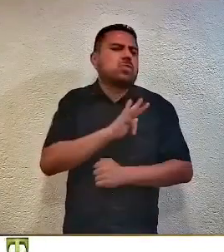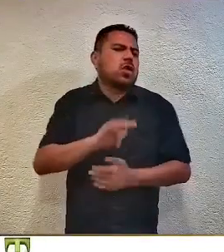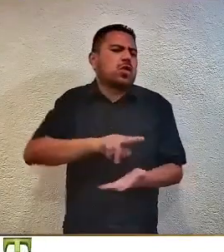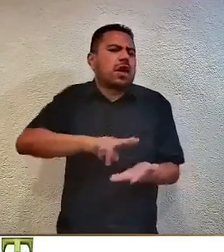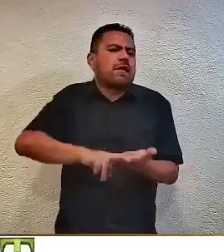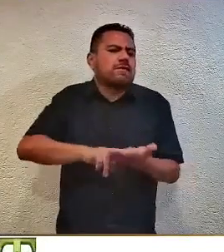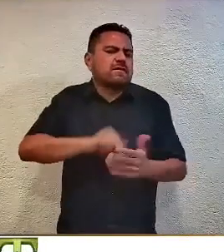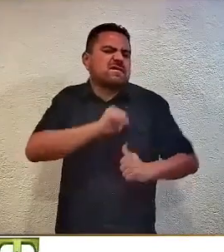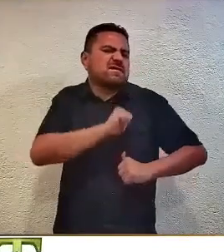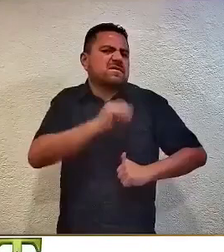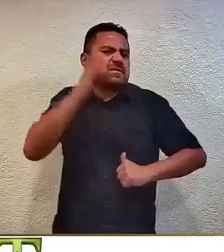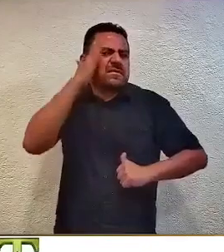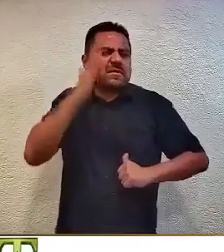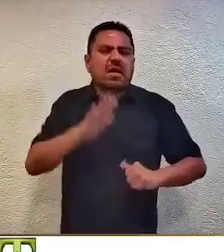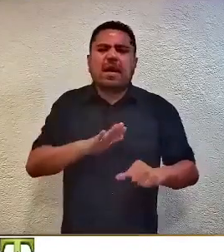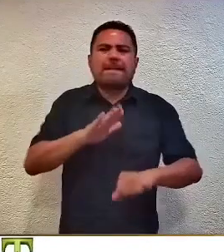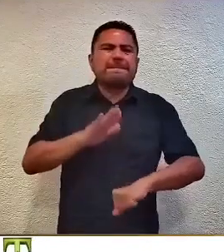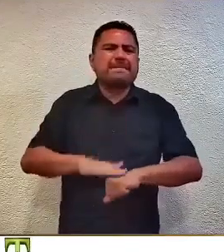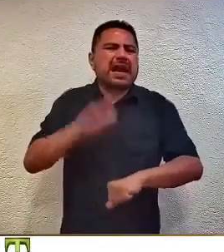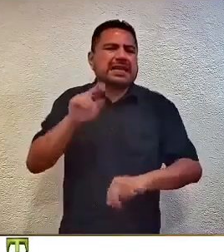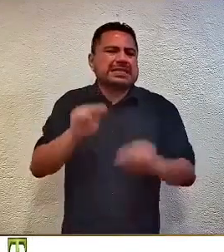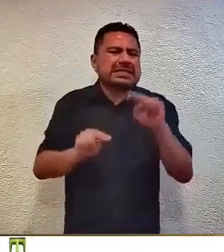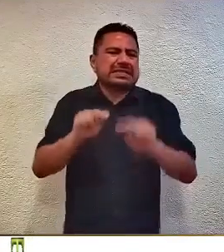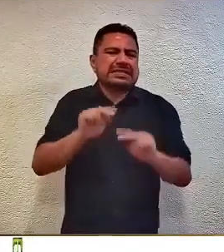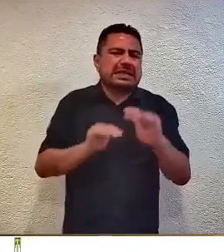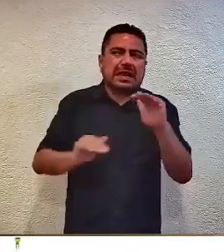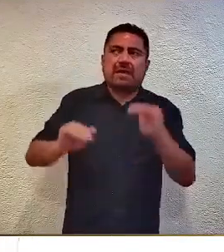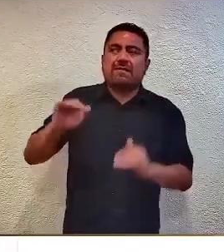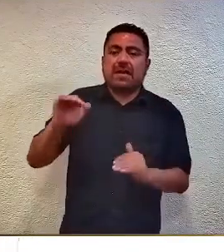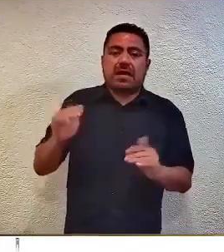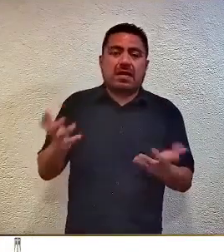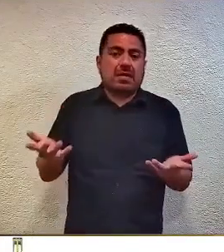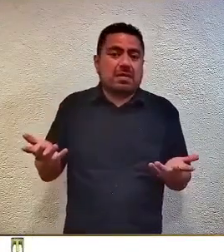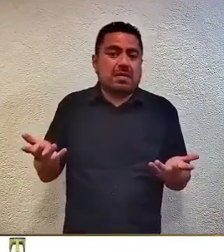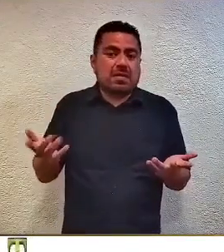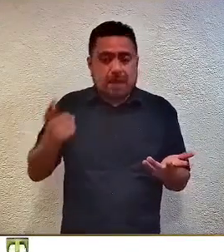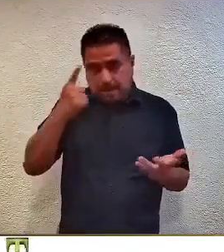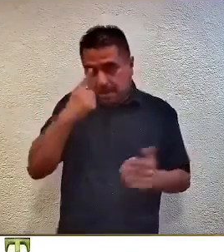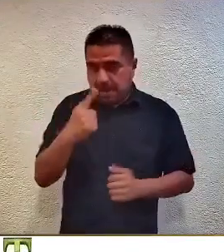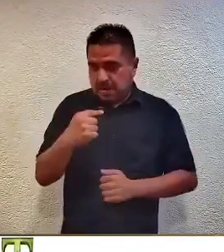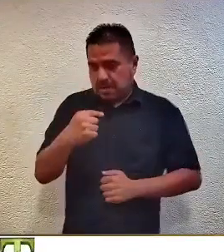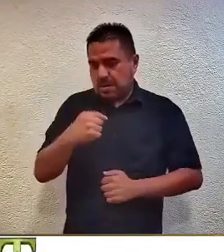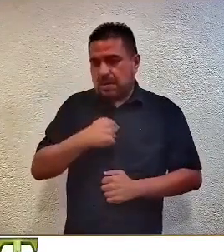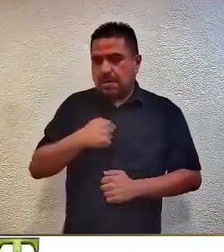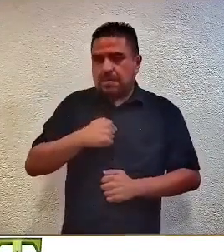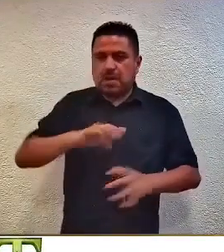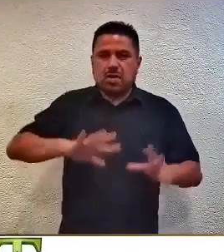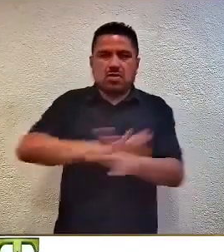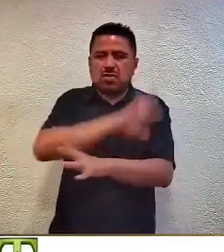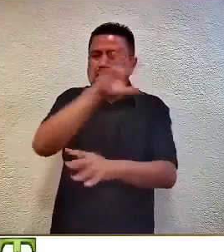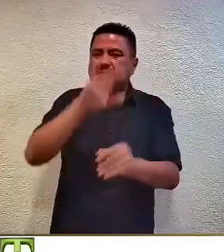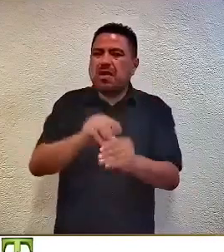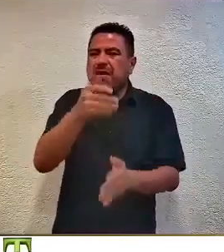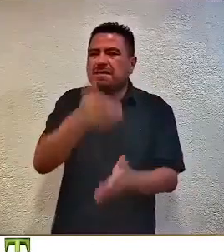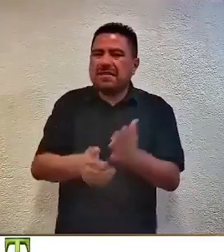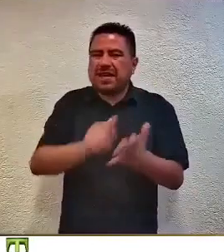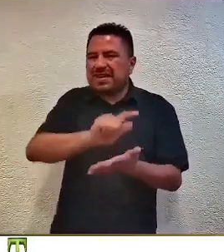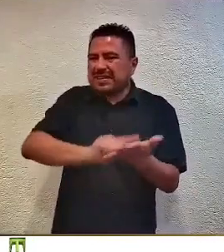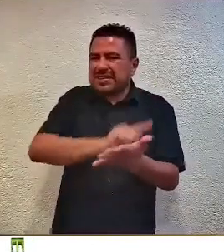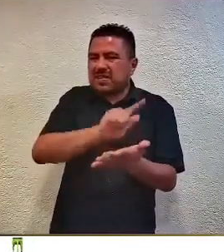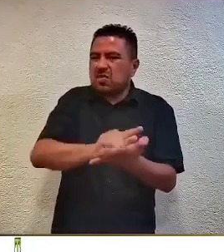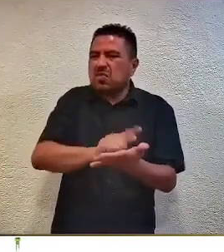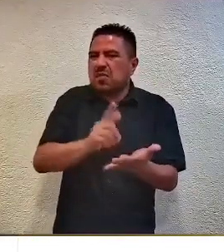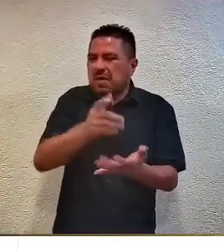principios tienen más jerarquía que otros. Es decir, para mí, todo acto que carece de certeza